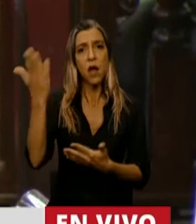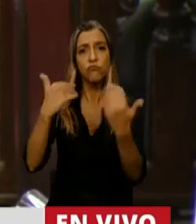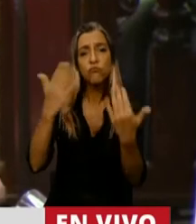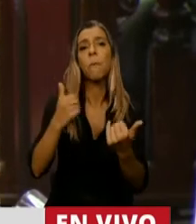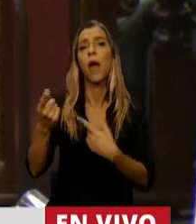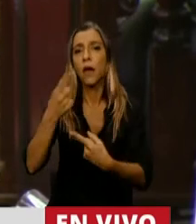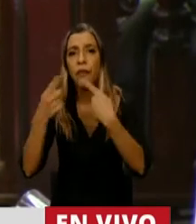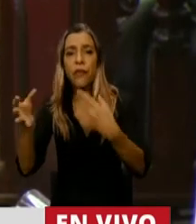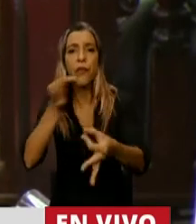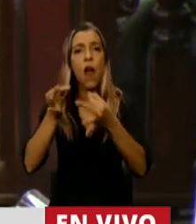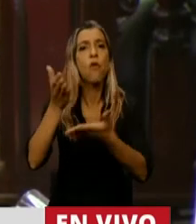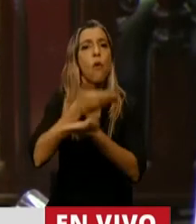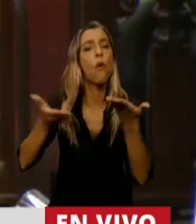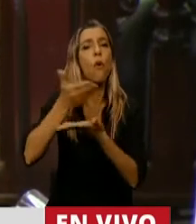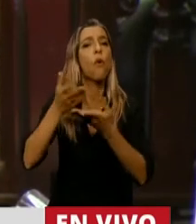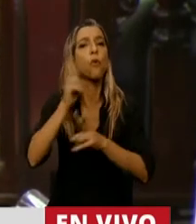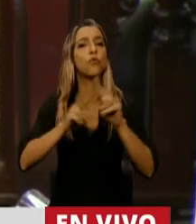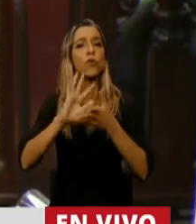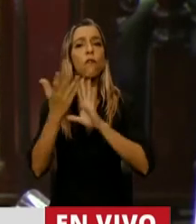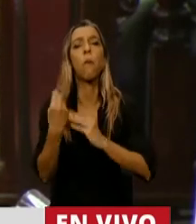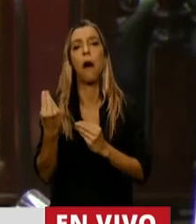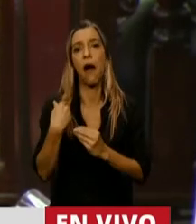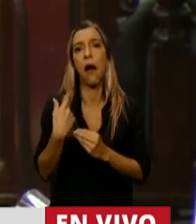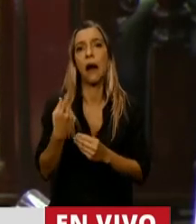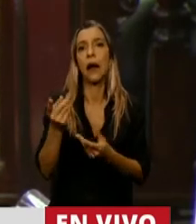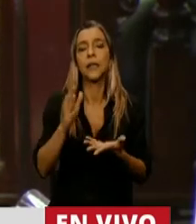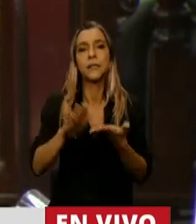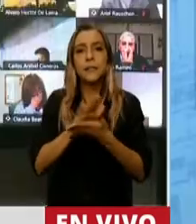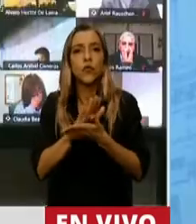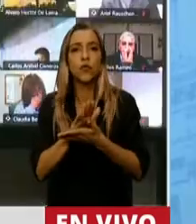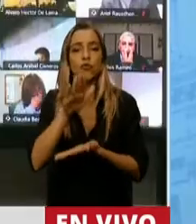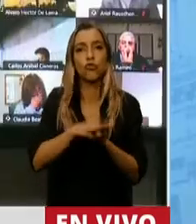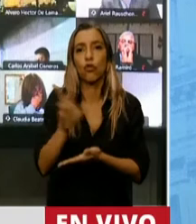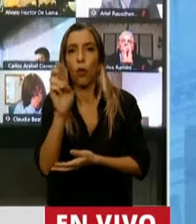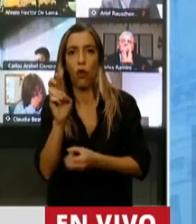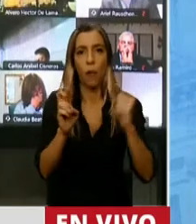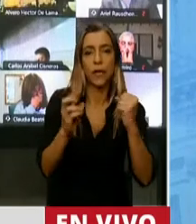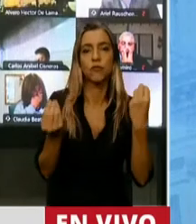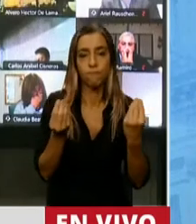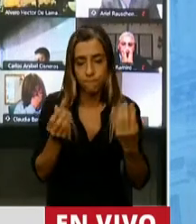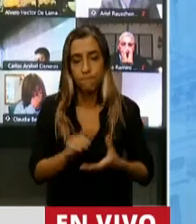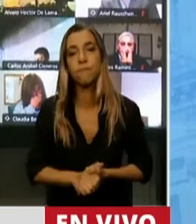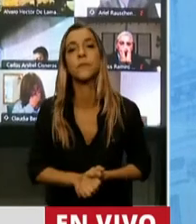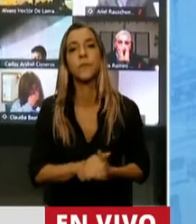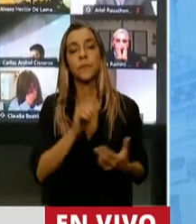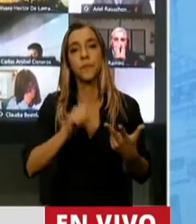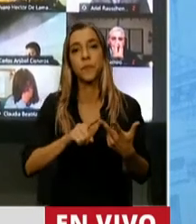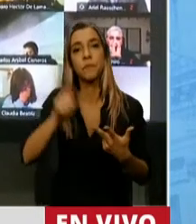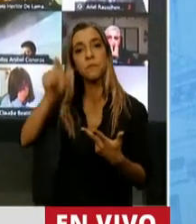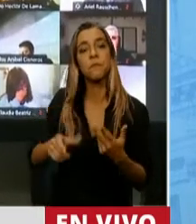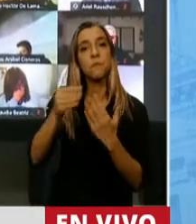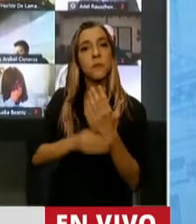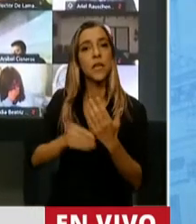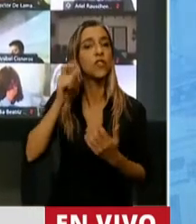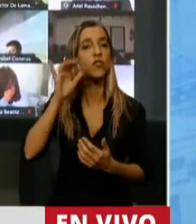diálogo para enfrentar este desafío de la economía bimonetaria que tiene la Argentina. El ministro Martín Guzmán nos dice